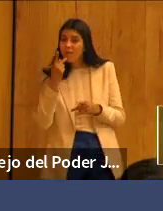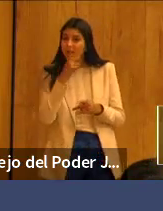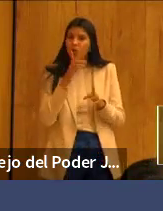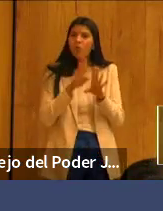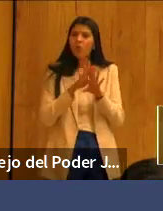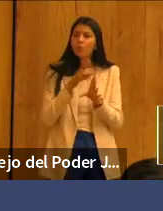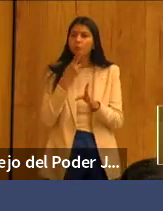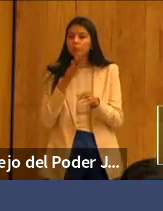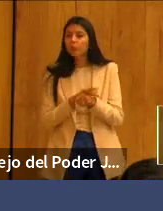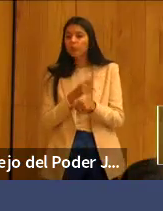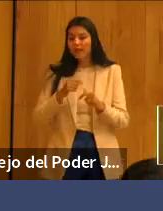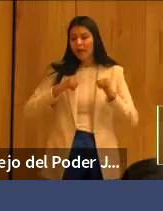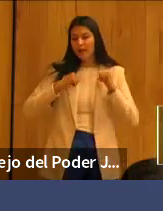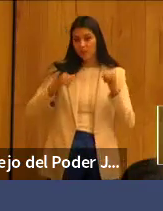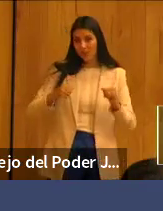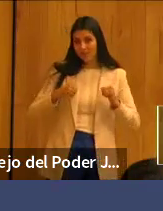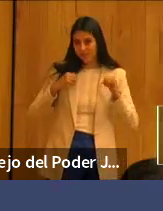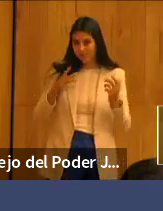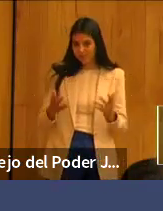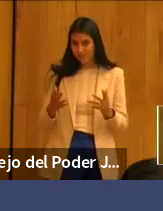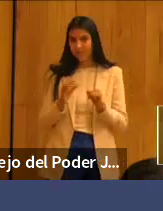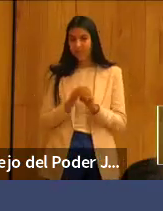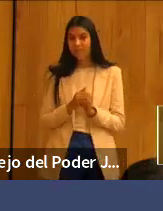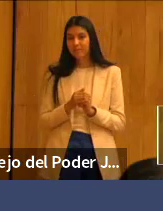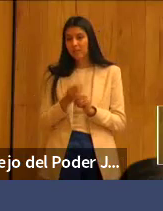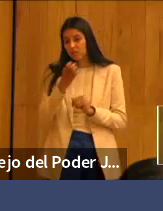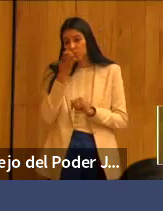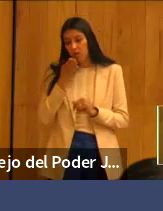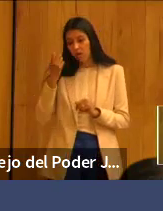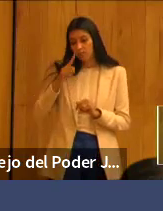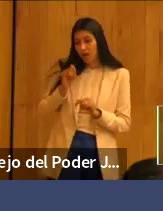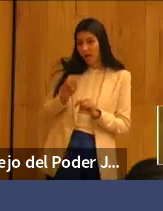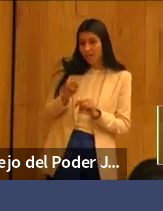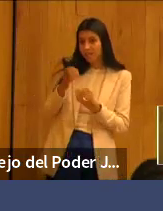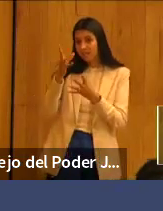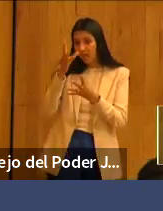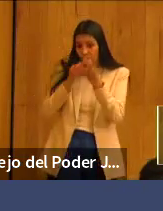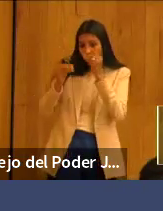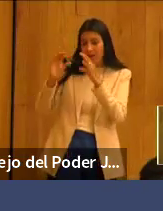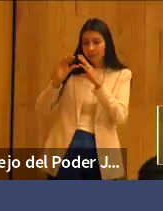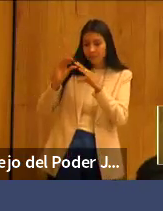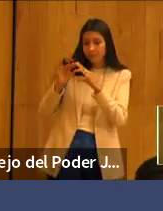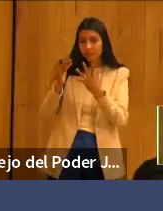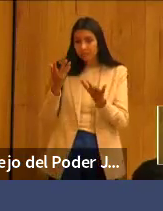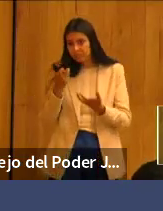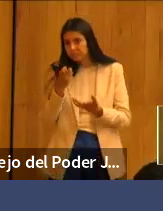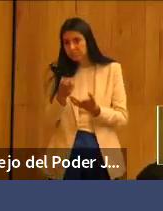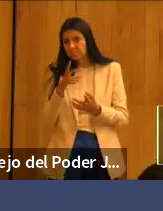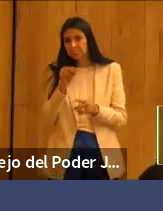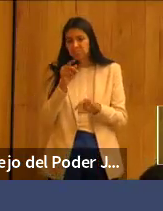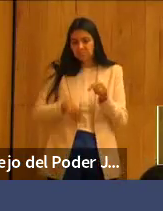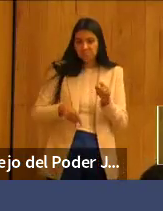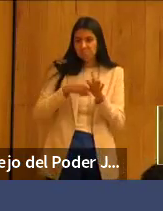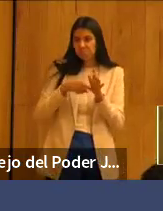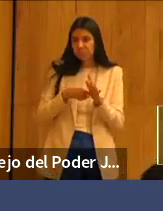por su adolescencia y por la instrucción escolar que ya tenía. Entonces, no se afectó. La